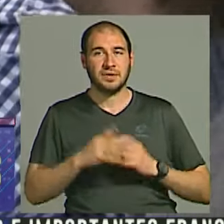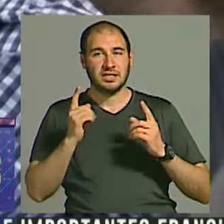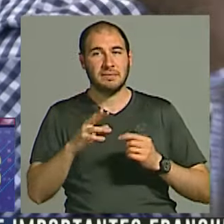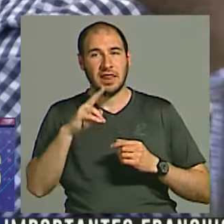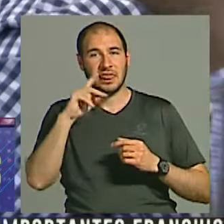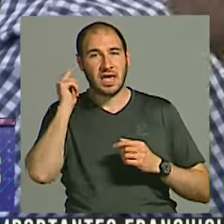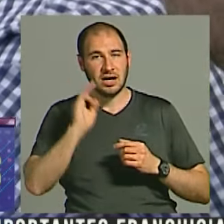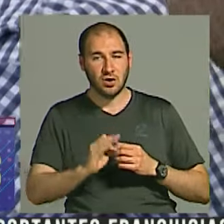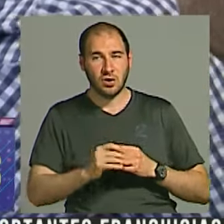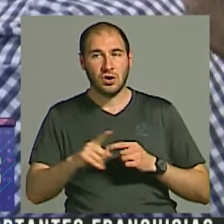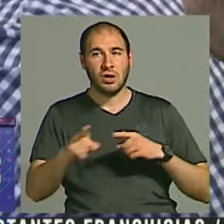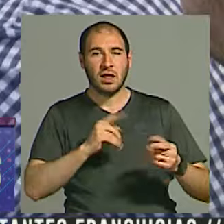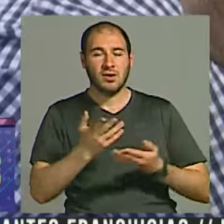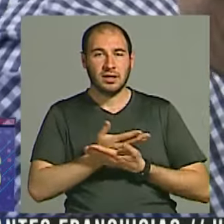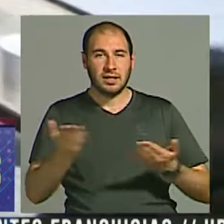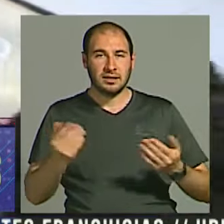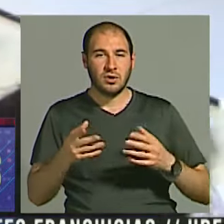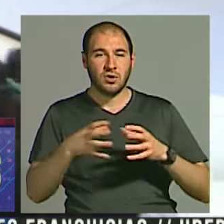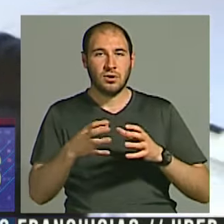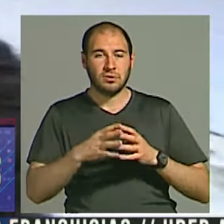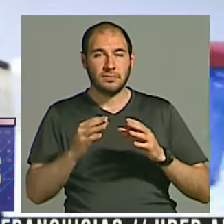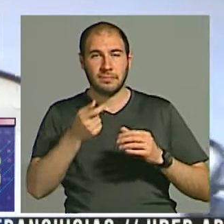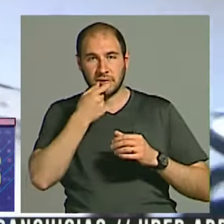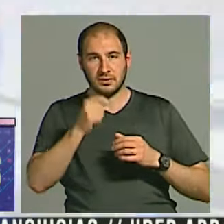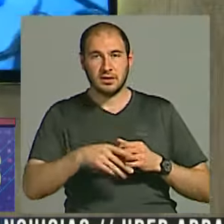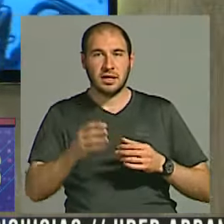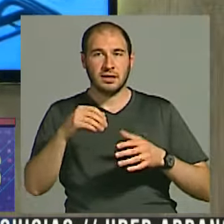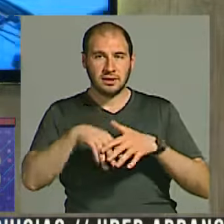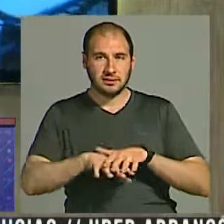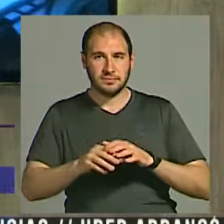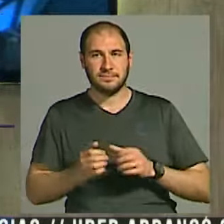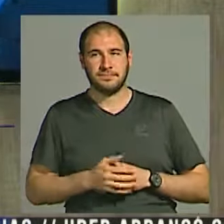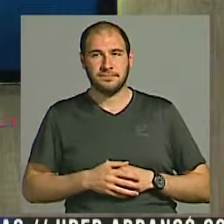Diego Pedernera, Coordinador General de la Organización Mendocina de Integración.